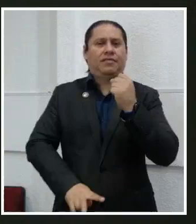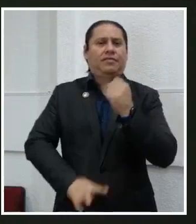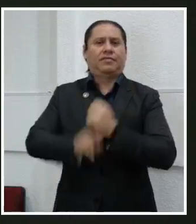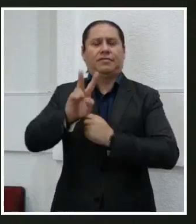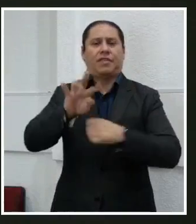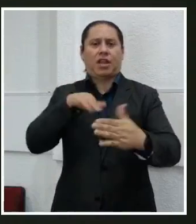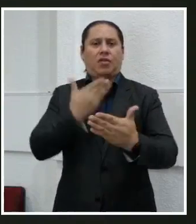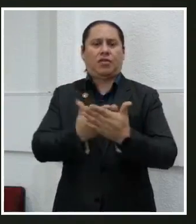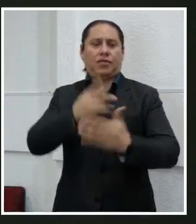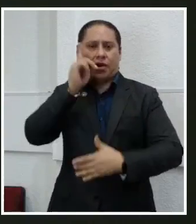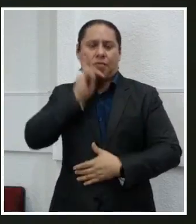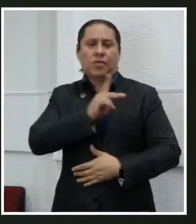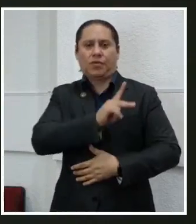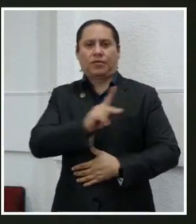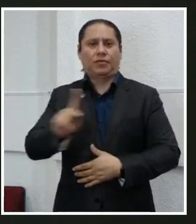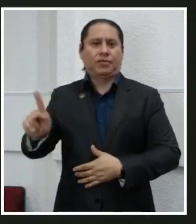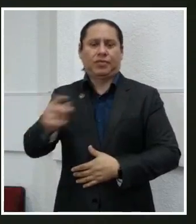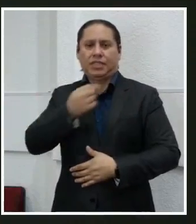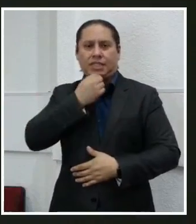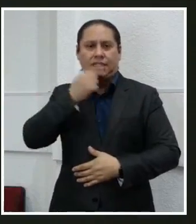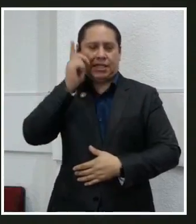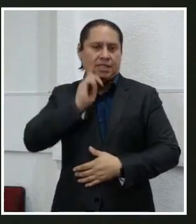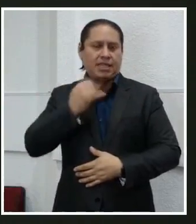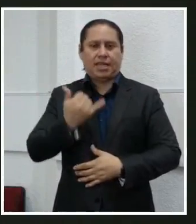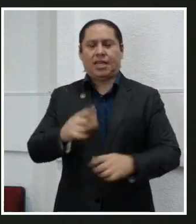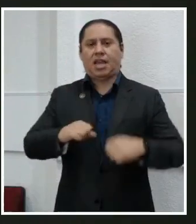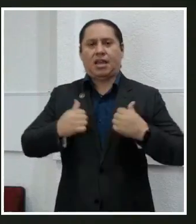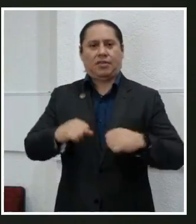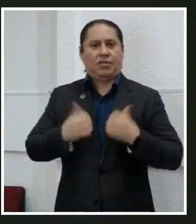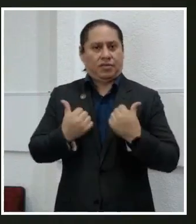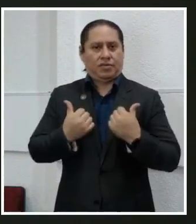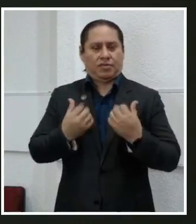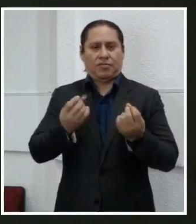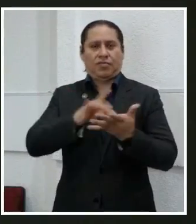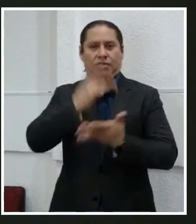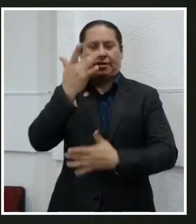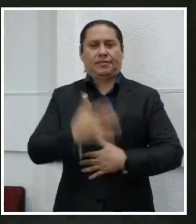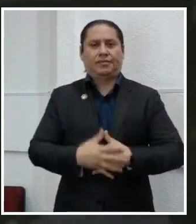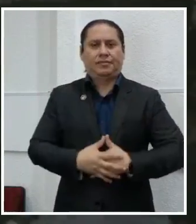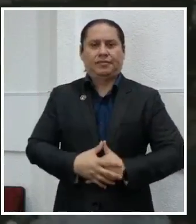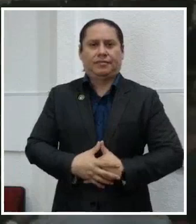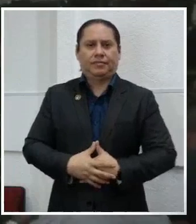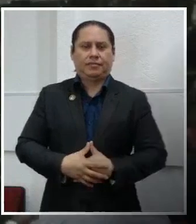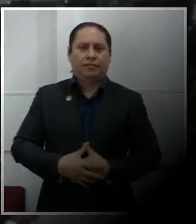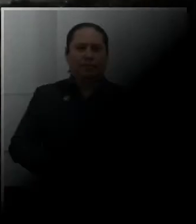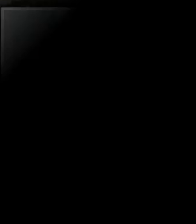violencia contra las mujeres, niñas y adolescentes. Es cuanto.